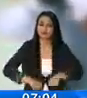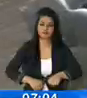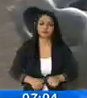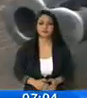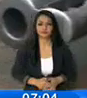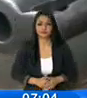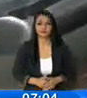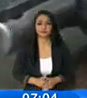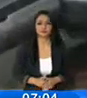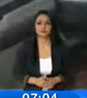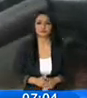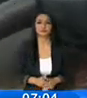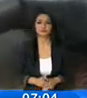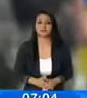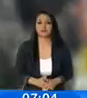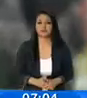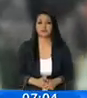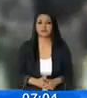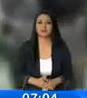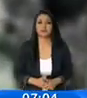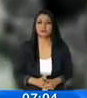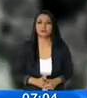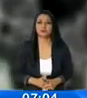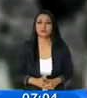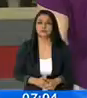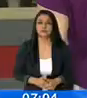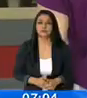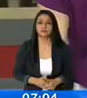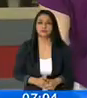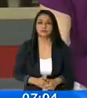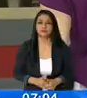de cargos. Informó Patricia Aldaz. Y la policía.